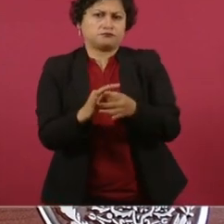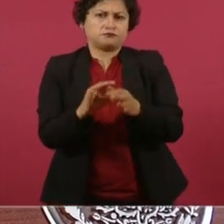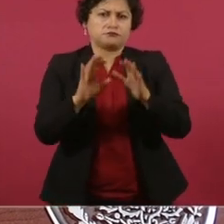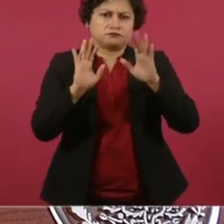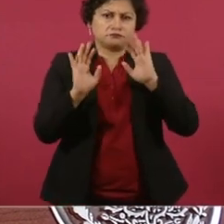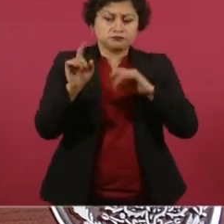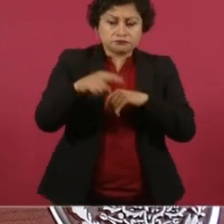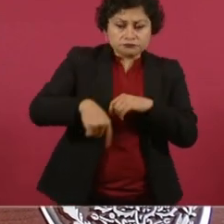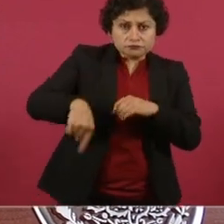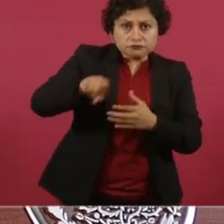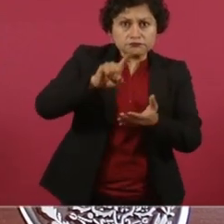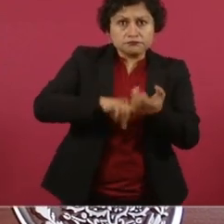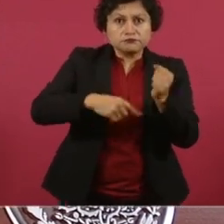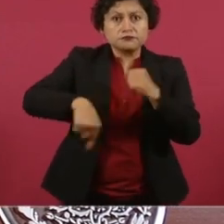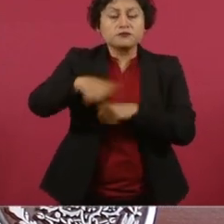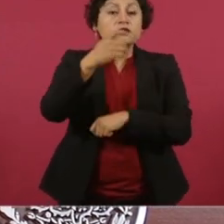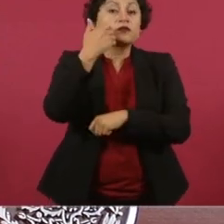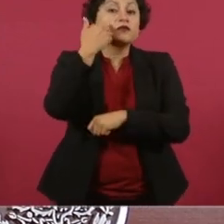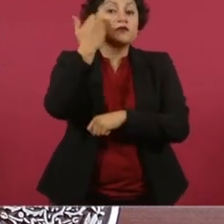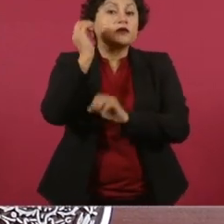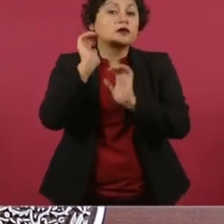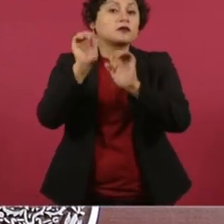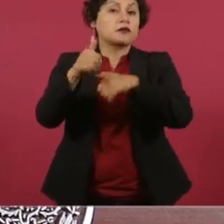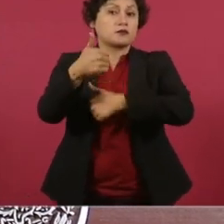quieran participar miembros